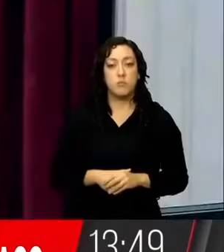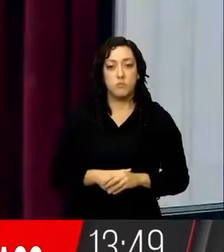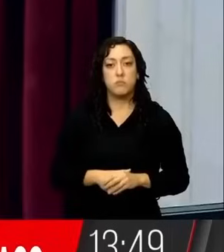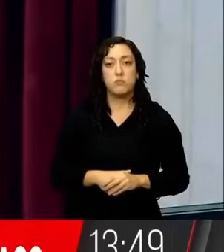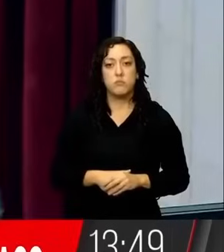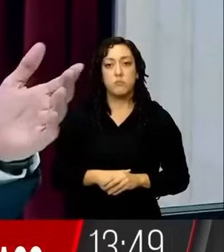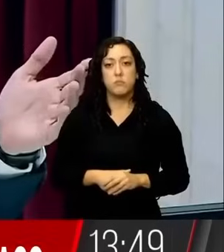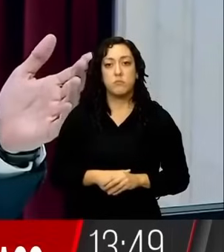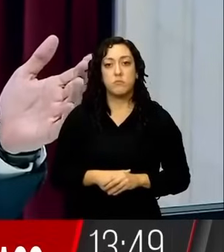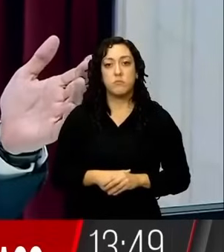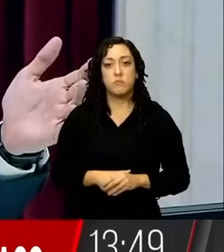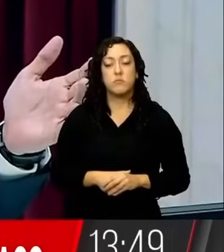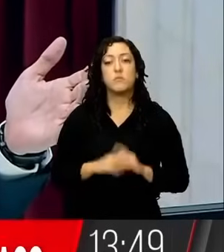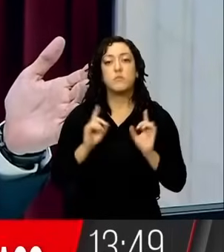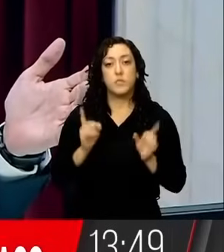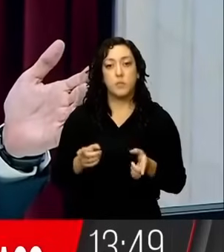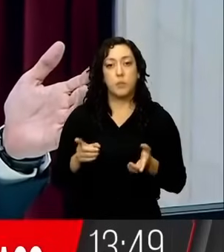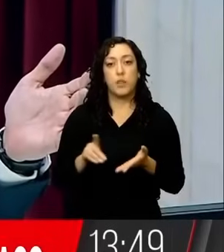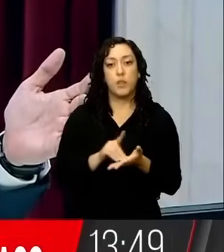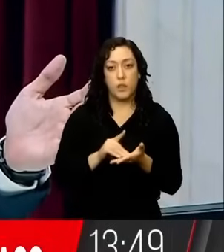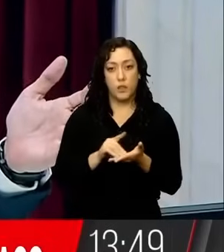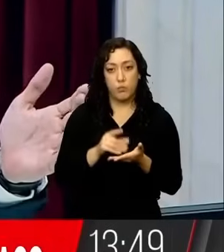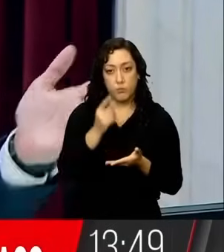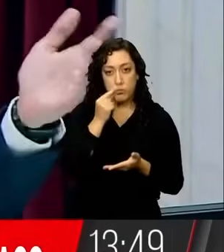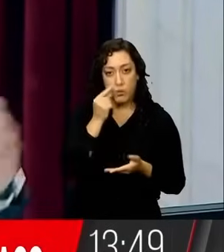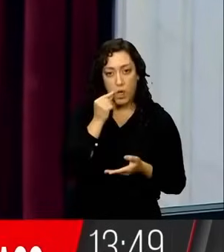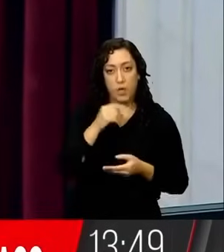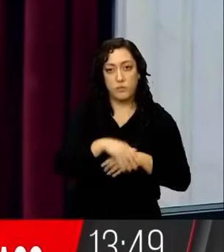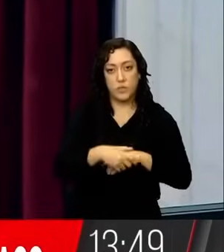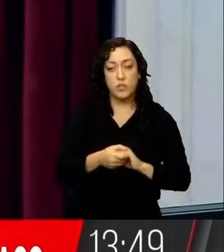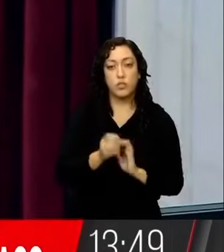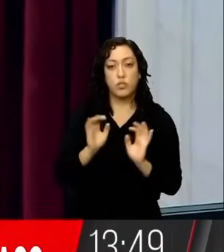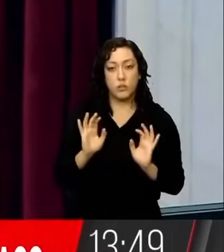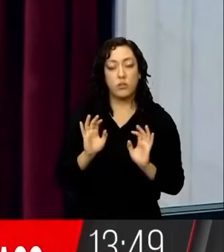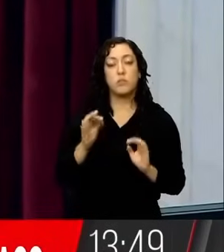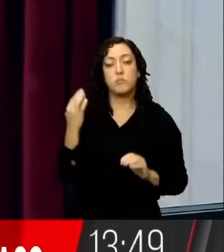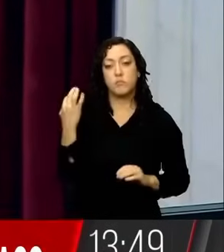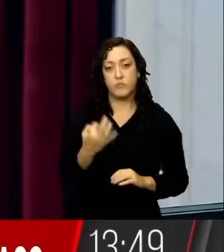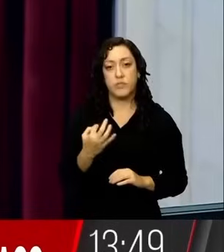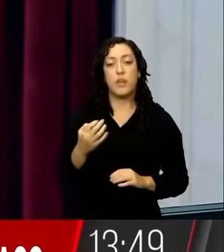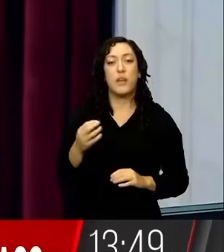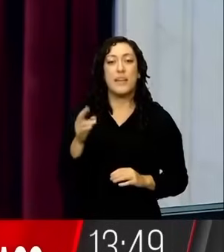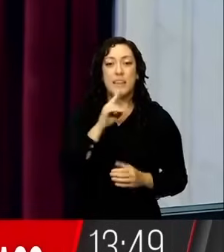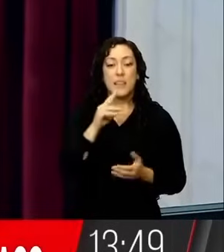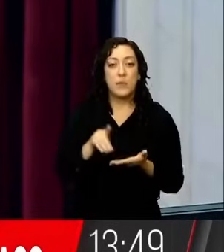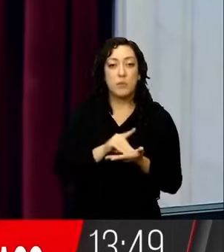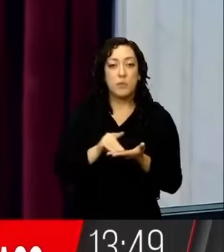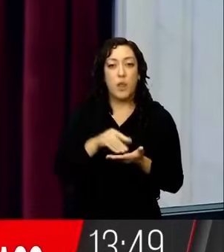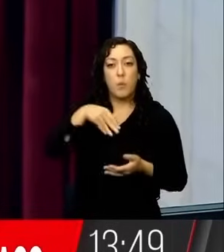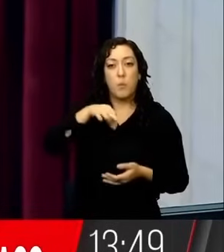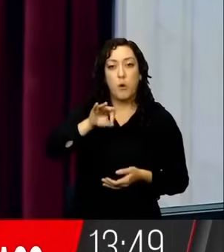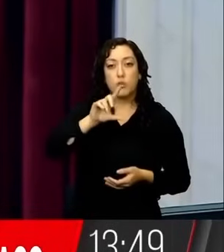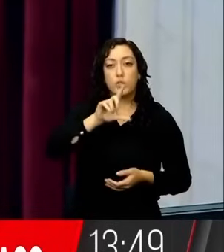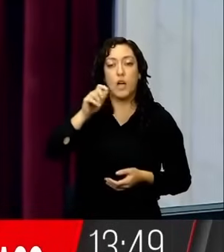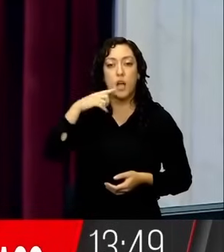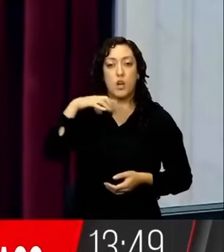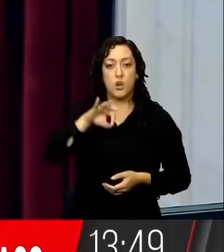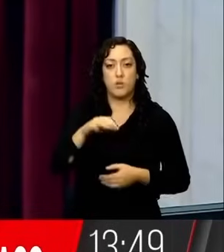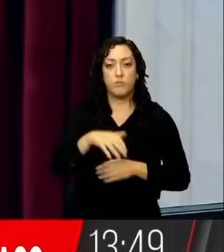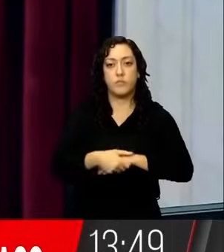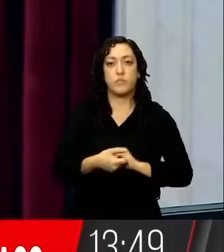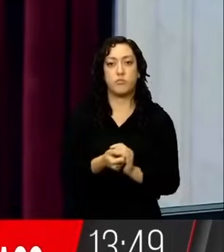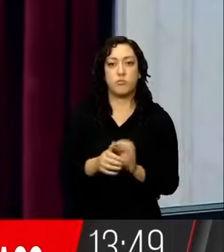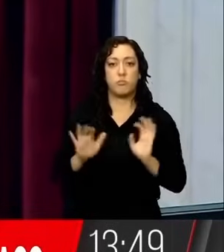Abstención. ¿Está bien, diputado? ¿Es una abstención? Perfecto. Diputada Nilda Moyano.